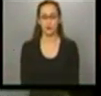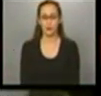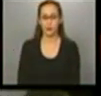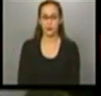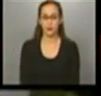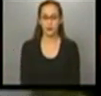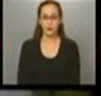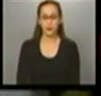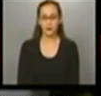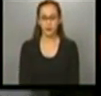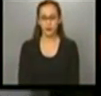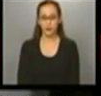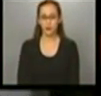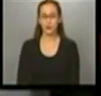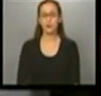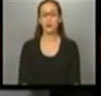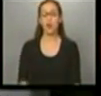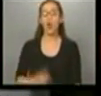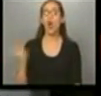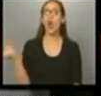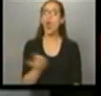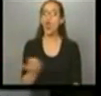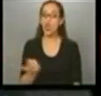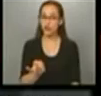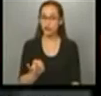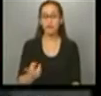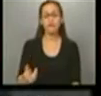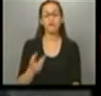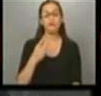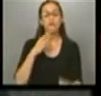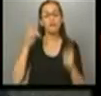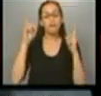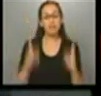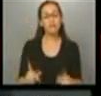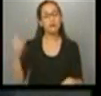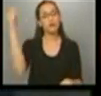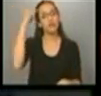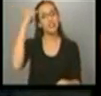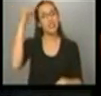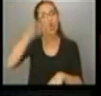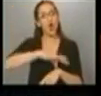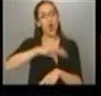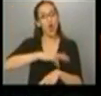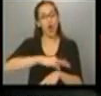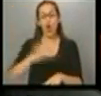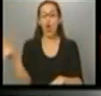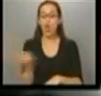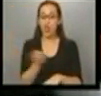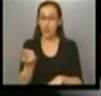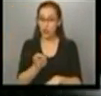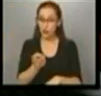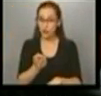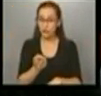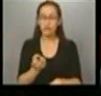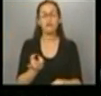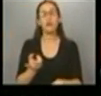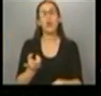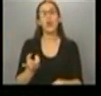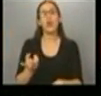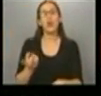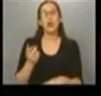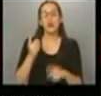Como Yankelevich y Romina compartían psicóloga, por decisión de su hija y acuerdo con la profesional, tras la